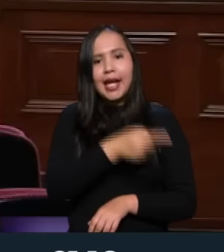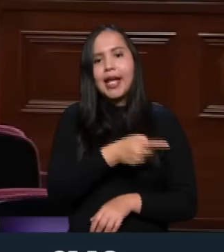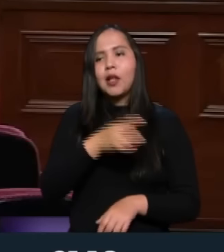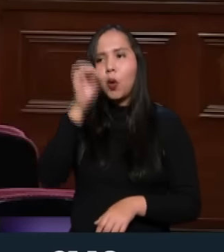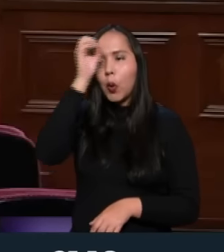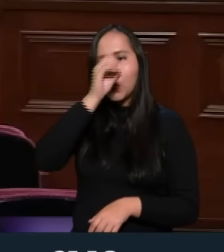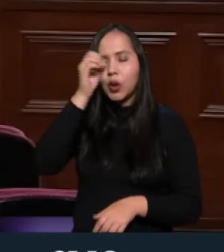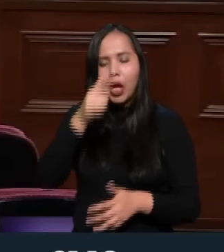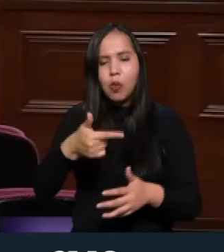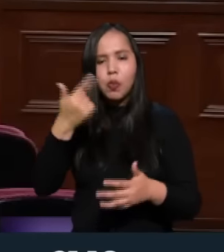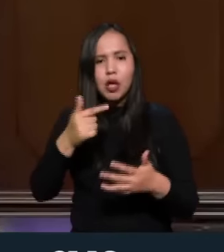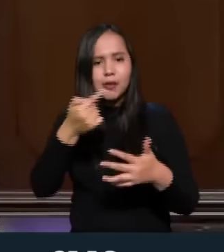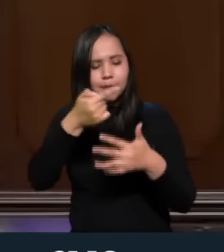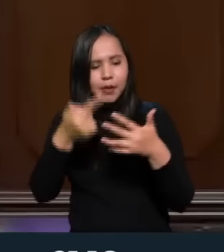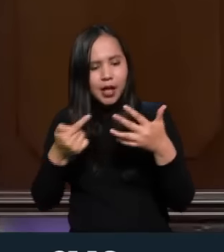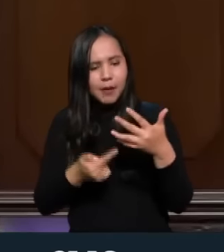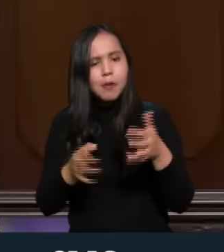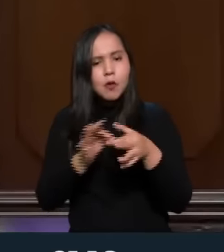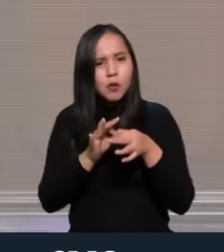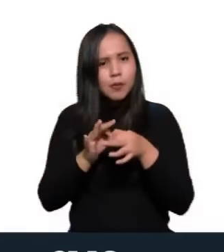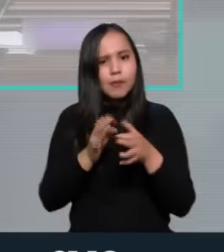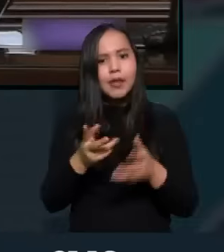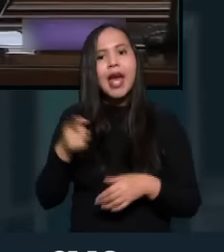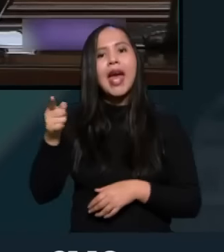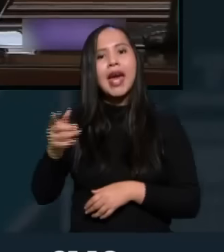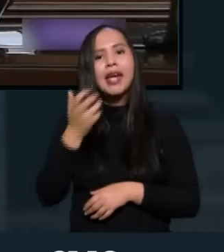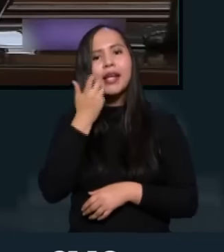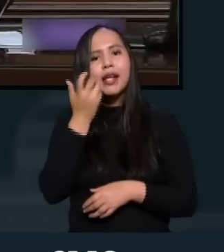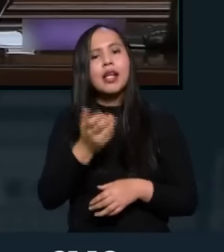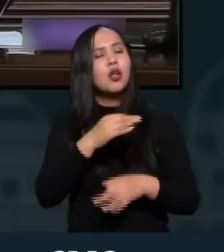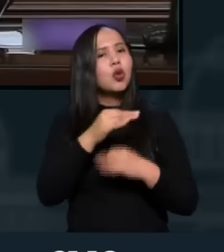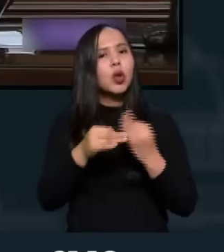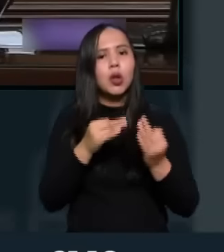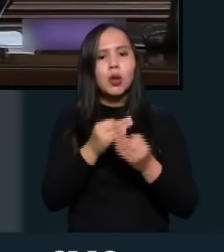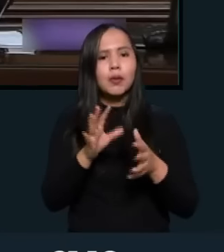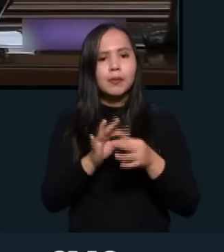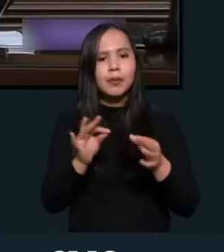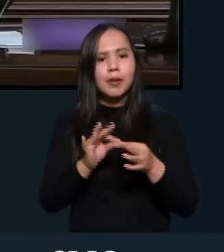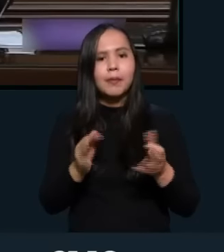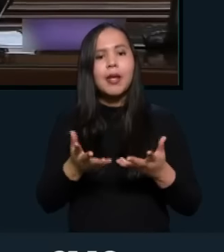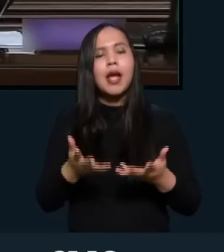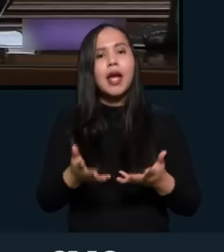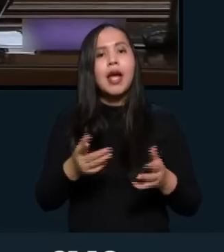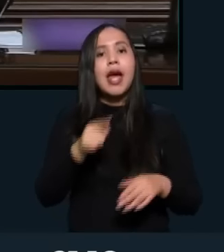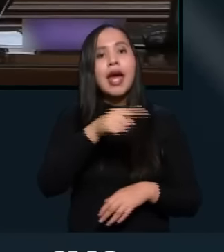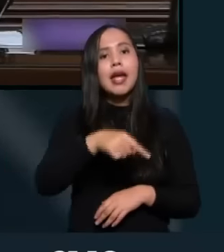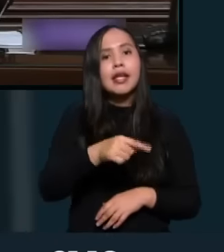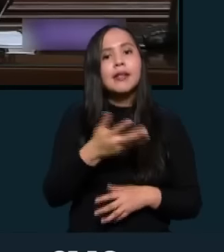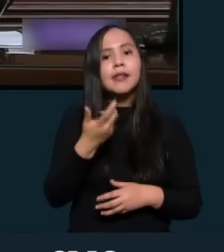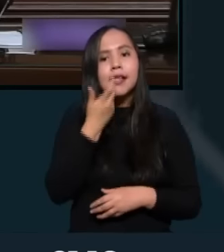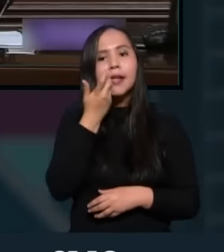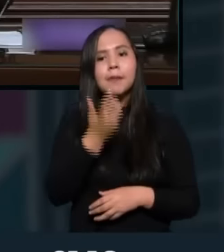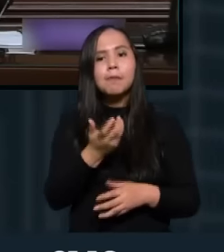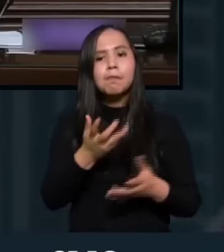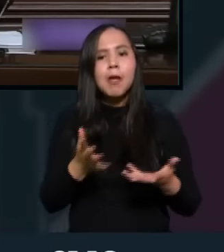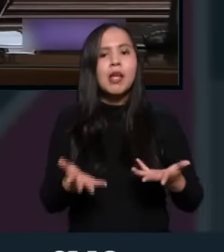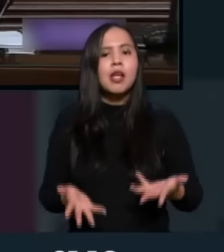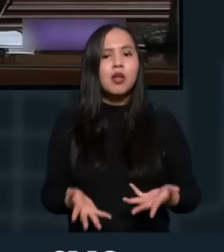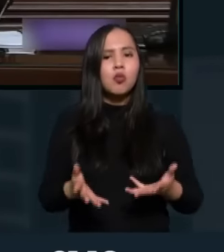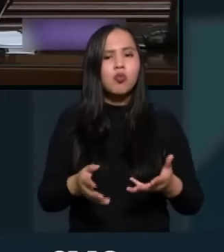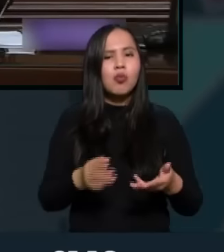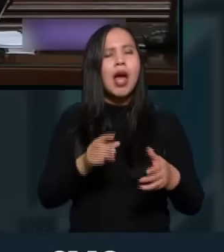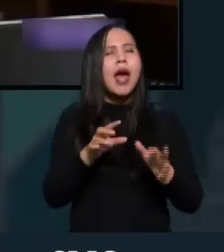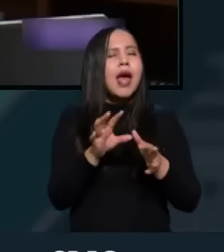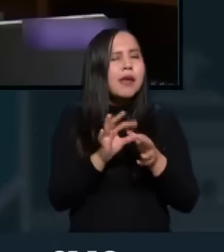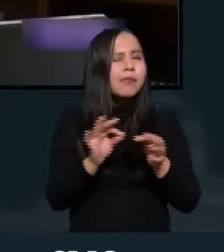elementos que están íntimamente vinculados. Ella lo quería seccionar todo, de tal forma que mediante unas rebanadas muy